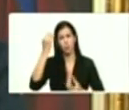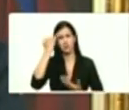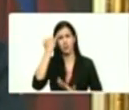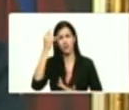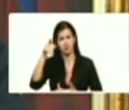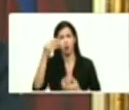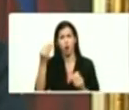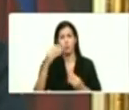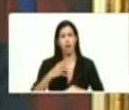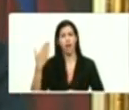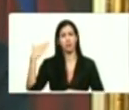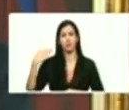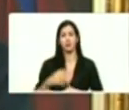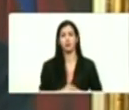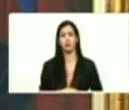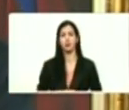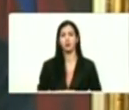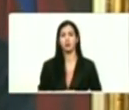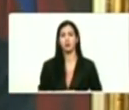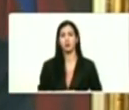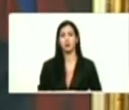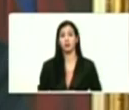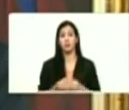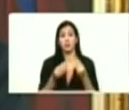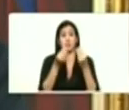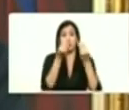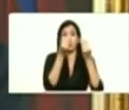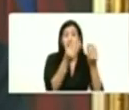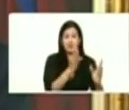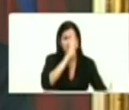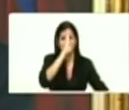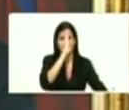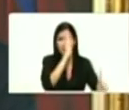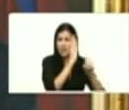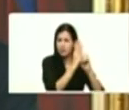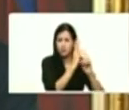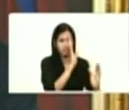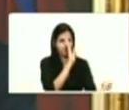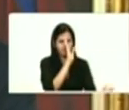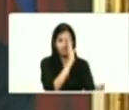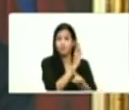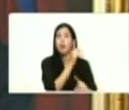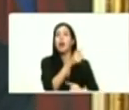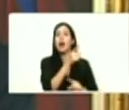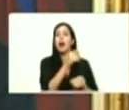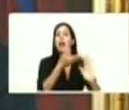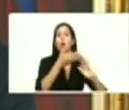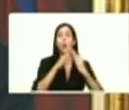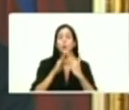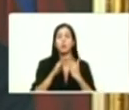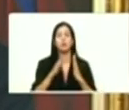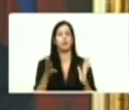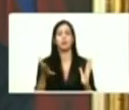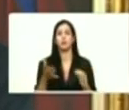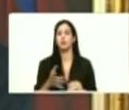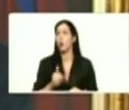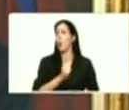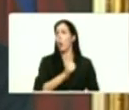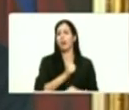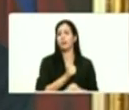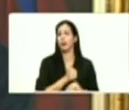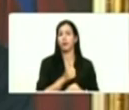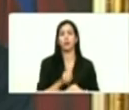el bodeguero es para llevarle a la comunidad directa en sus distintos niveles